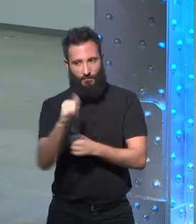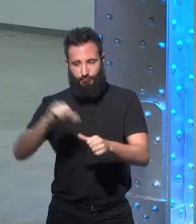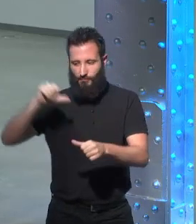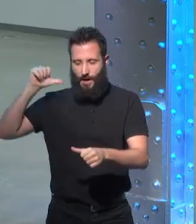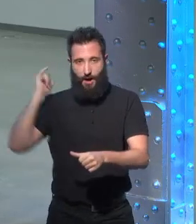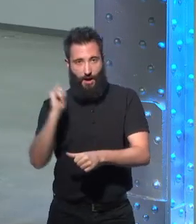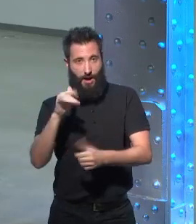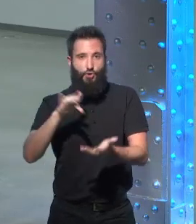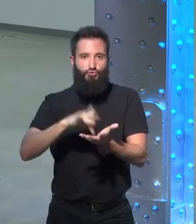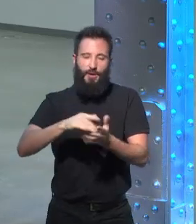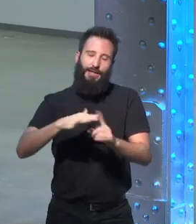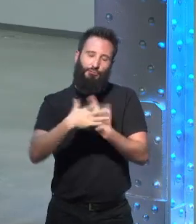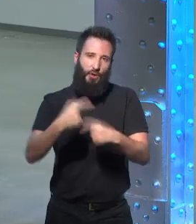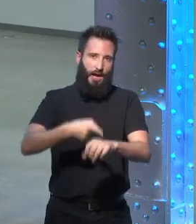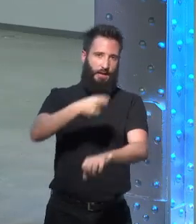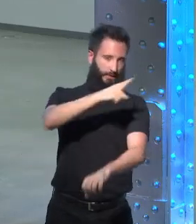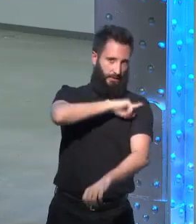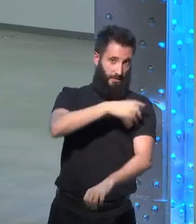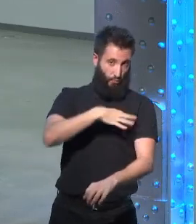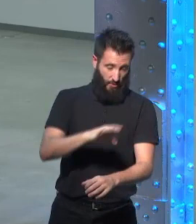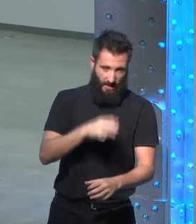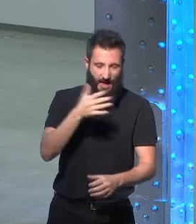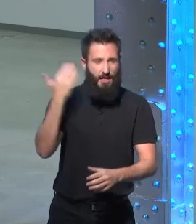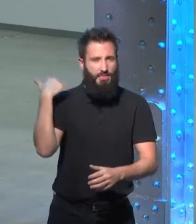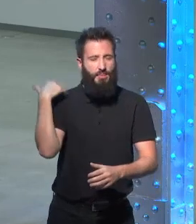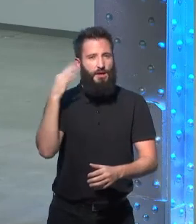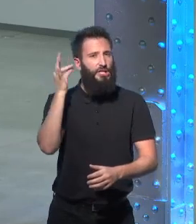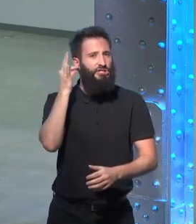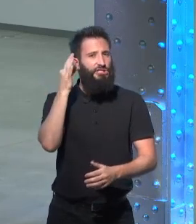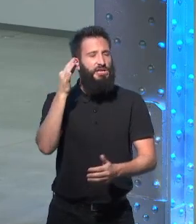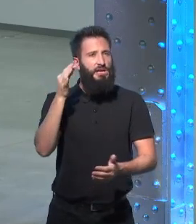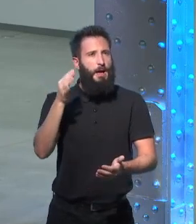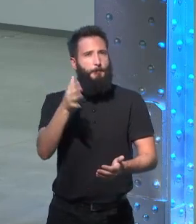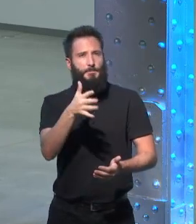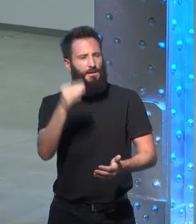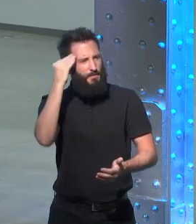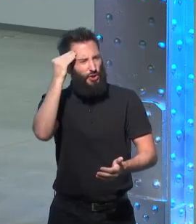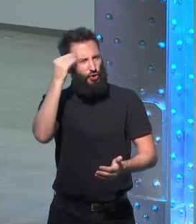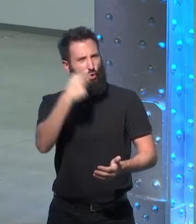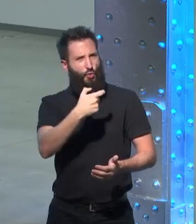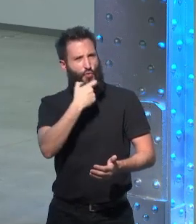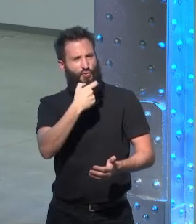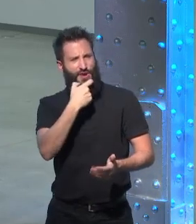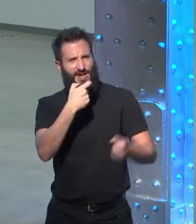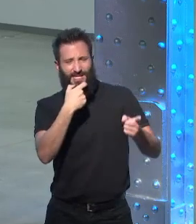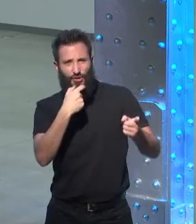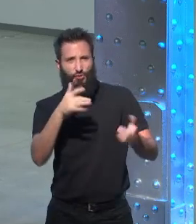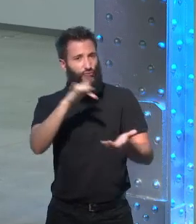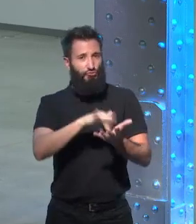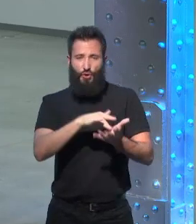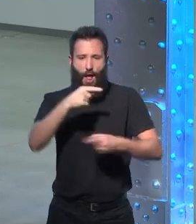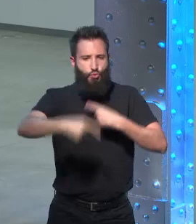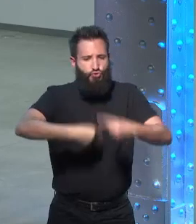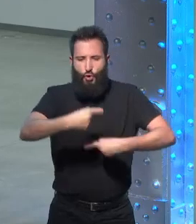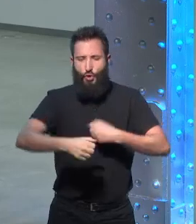poco extremo, ¿no? Pero ha sucedido que una chica que publicaba, me parece que era en Reino Unido, que dónde salía a correr y todos